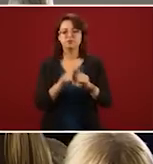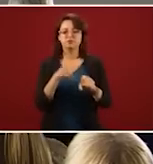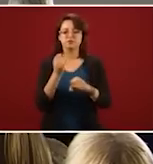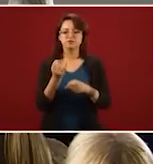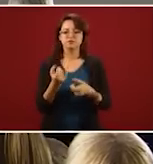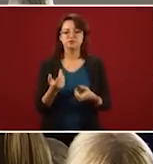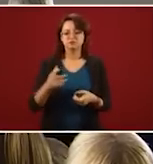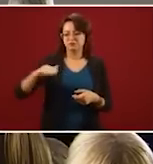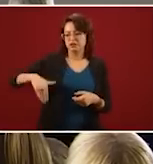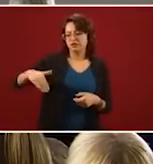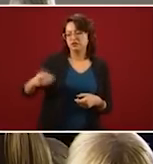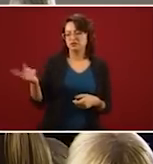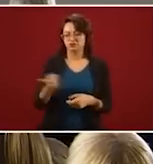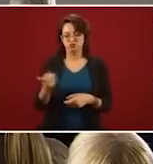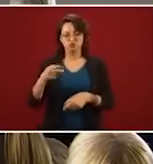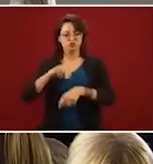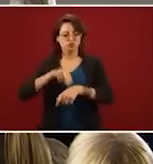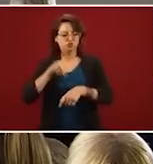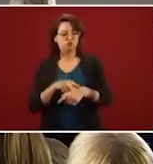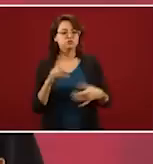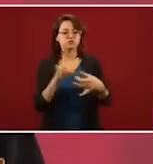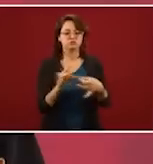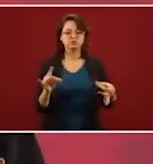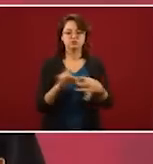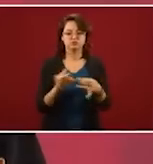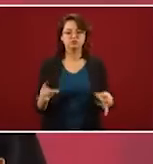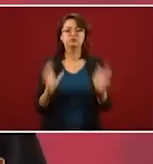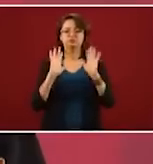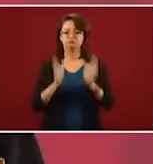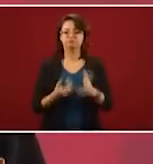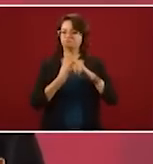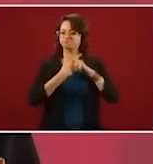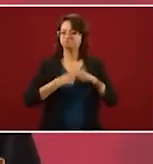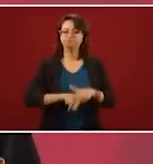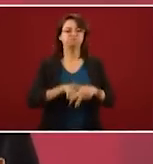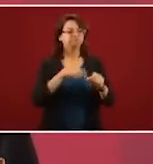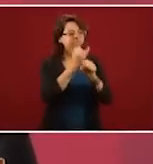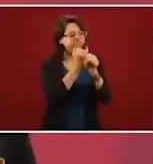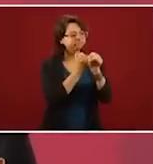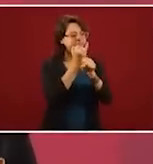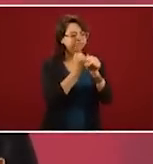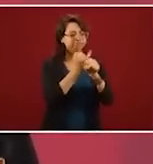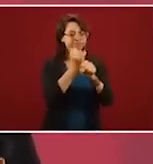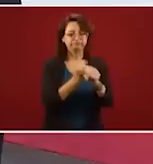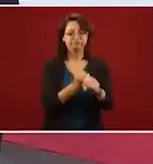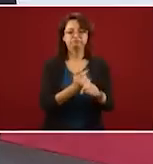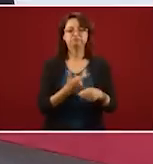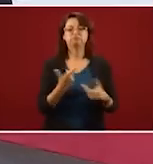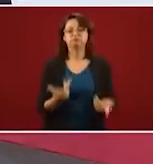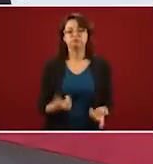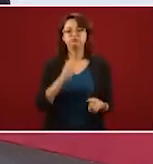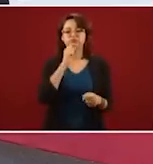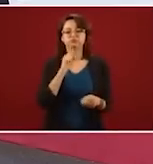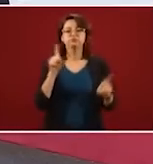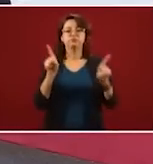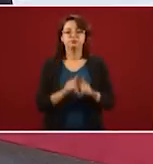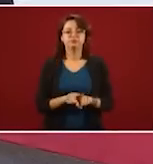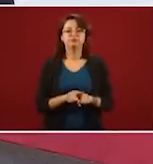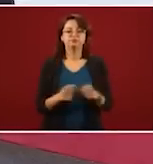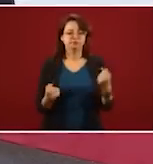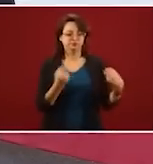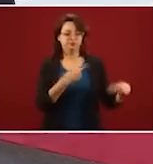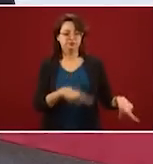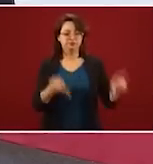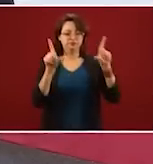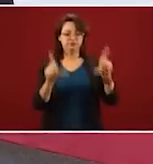Hugo señalando, han sido investigadas y en este caso caminamos con buen paso, como les decía, en la siguiente